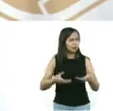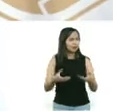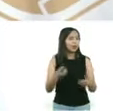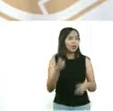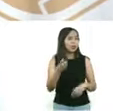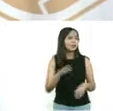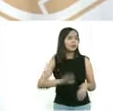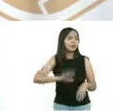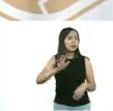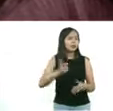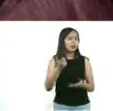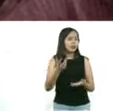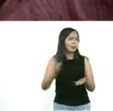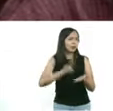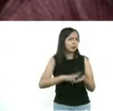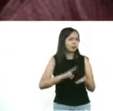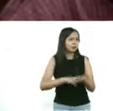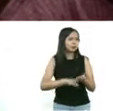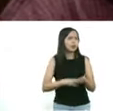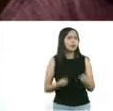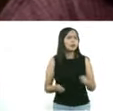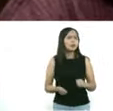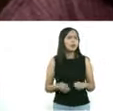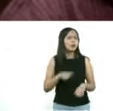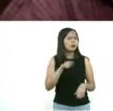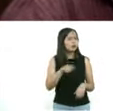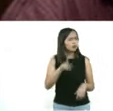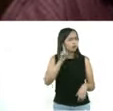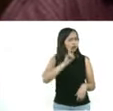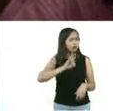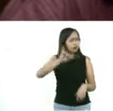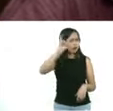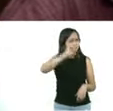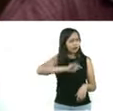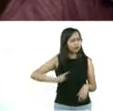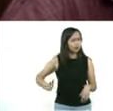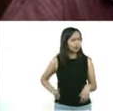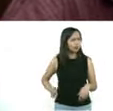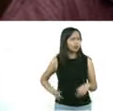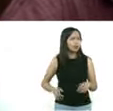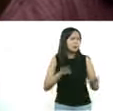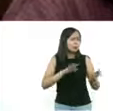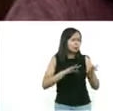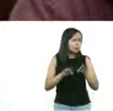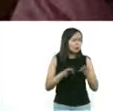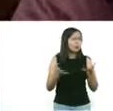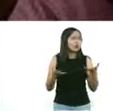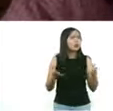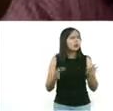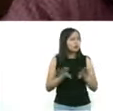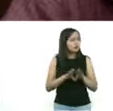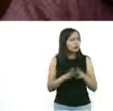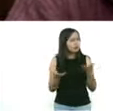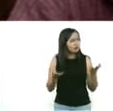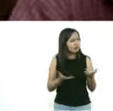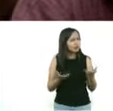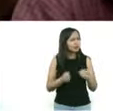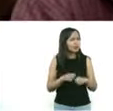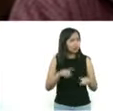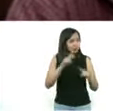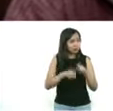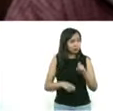es un botín político. Jefa de gobierno, ¿cómo se está trabajando? ¿No se va a eliminar este